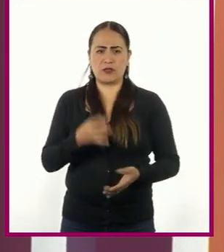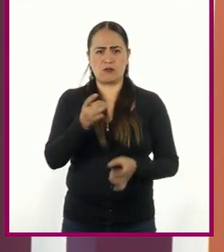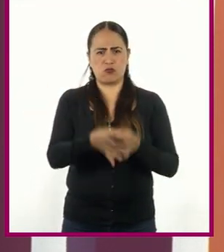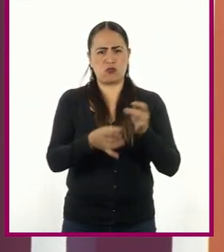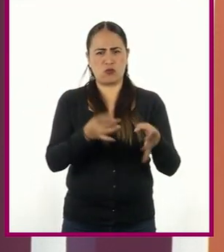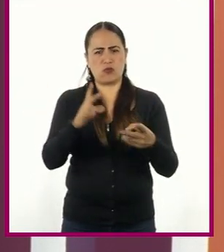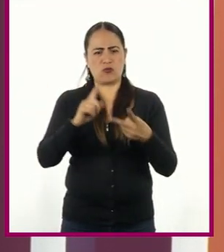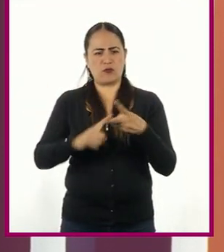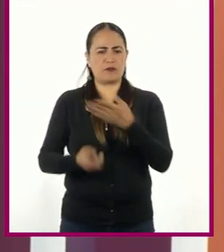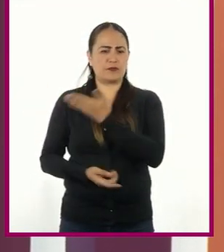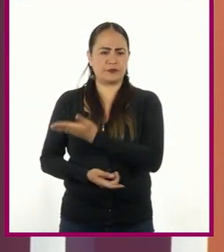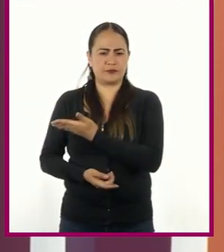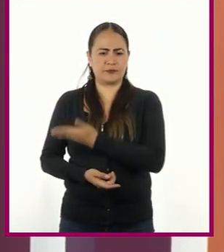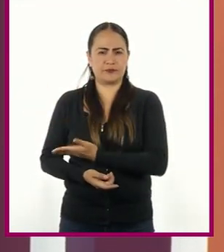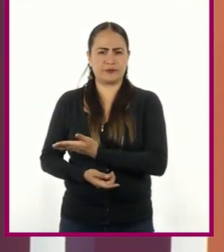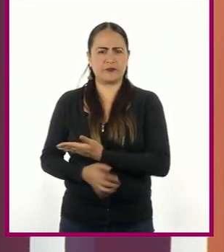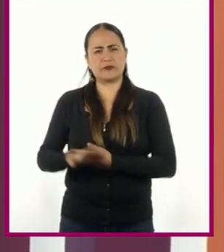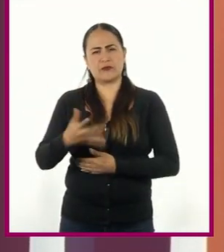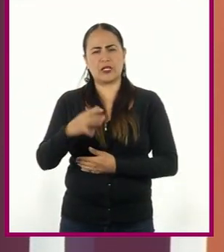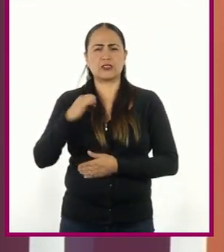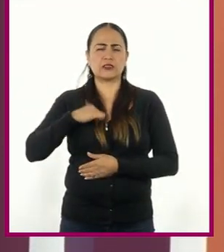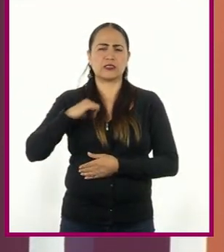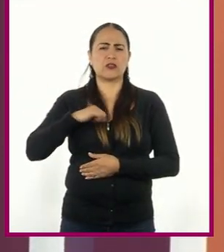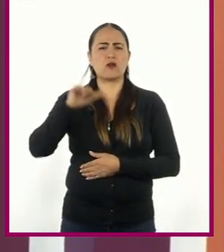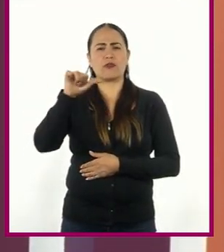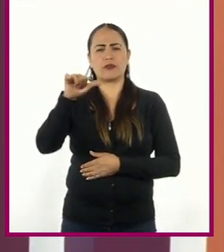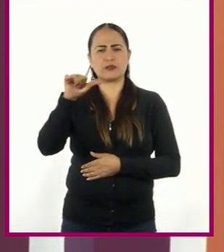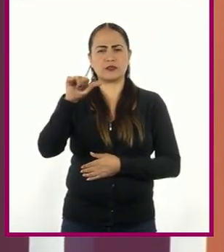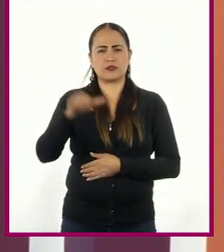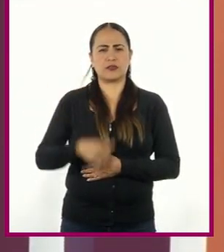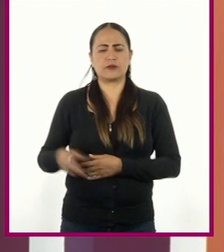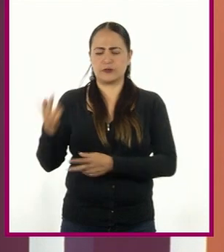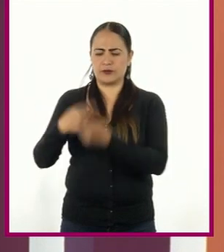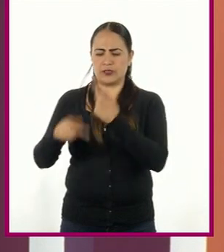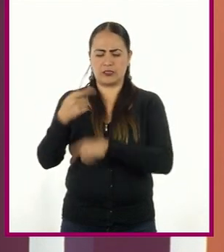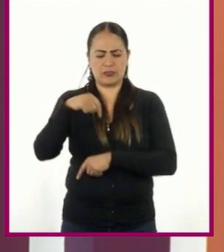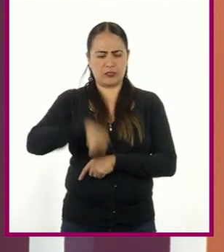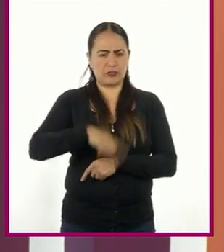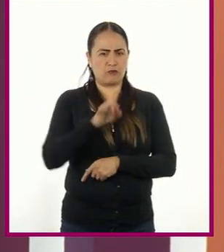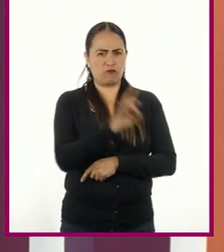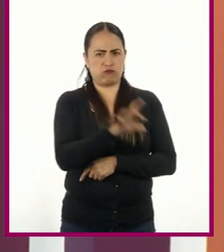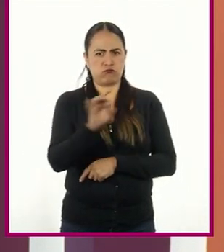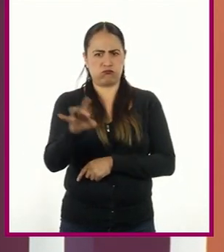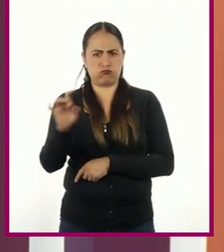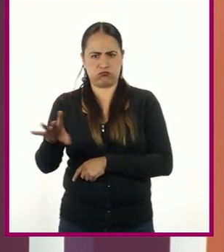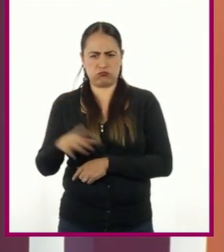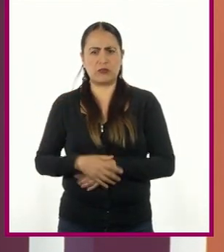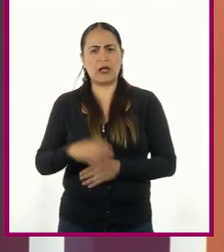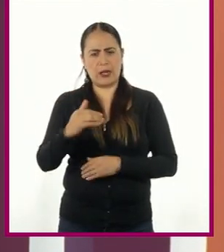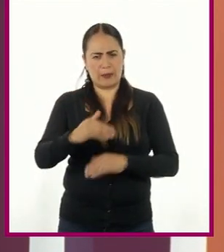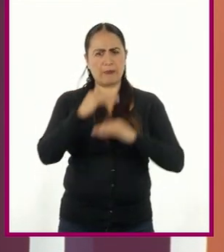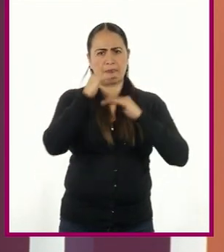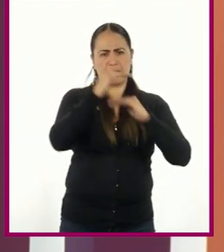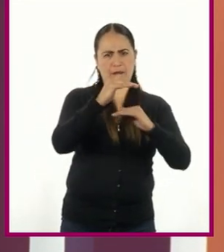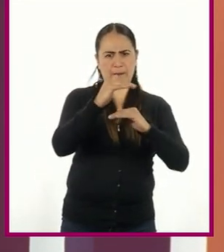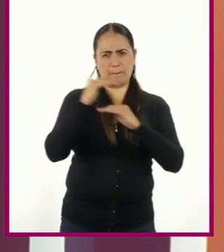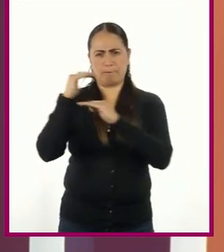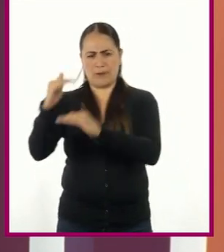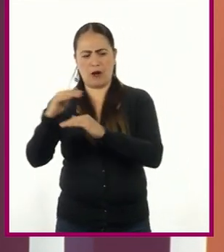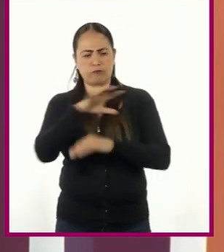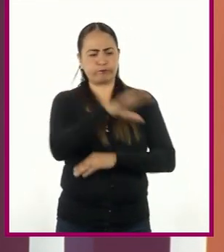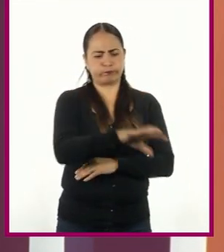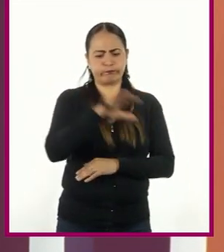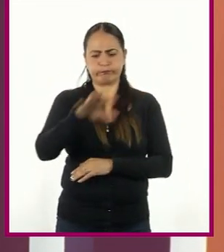y el Imperio Británico hacia el siglo XVI, lo cual definió en un primer momento los límites de las diversas